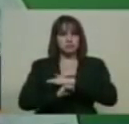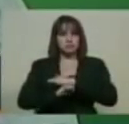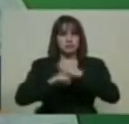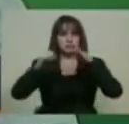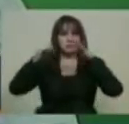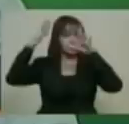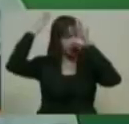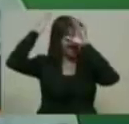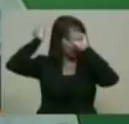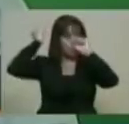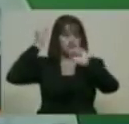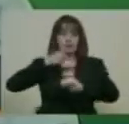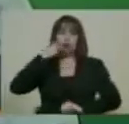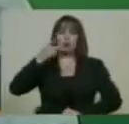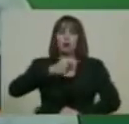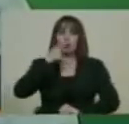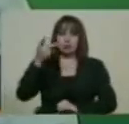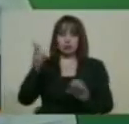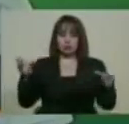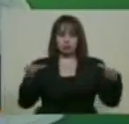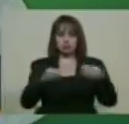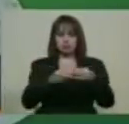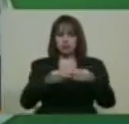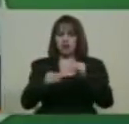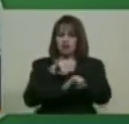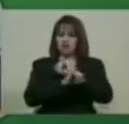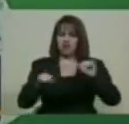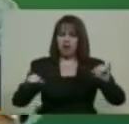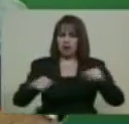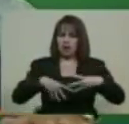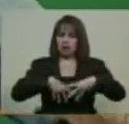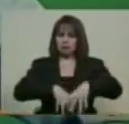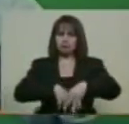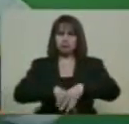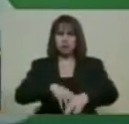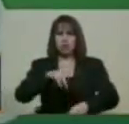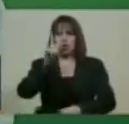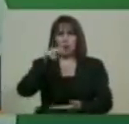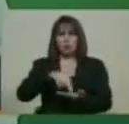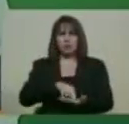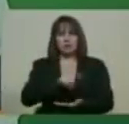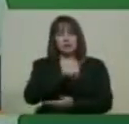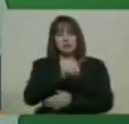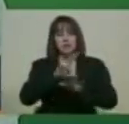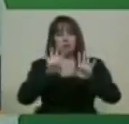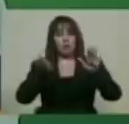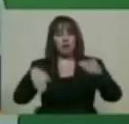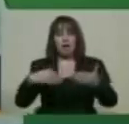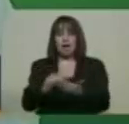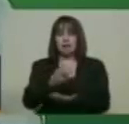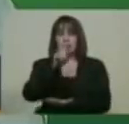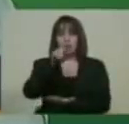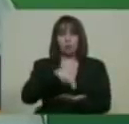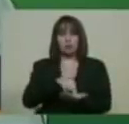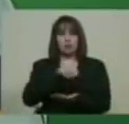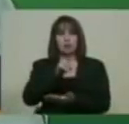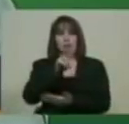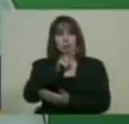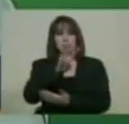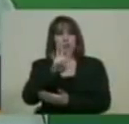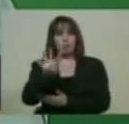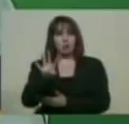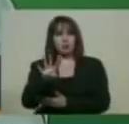diplomáticas, políticas, de la ofensiva final del 2019 al 2024 en la independencia